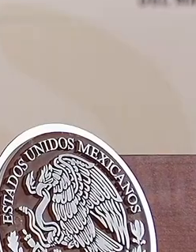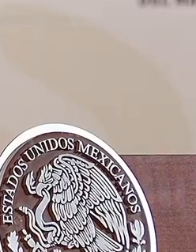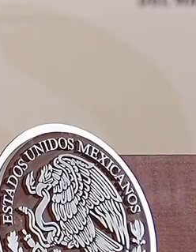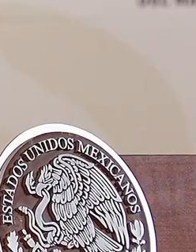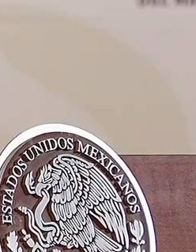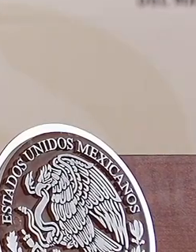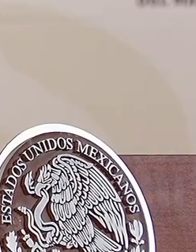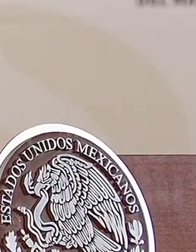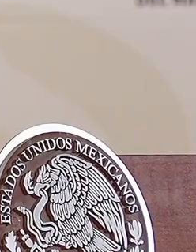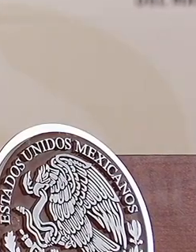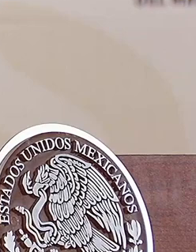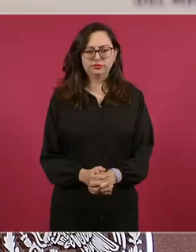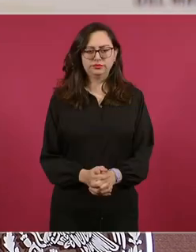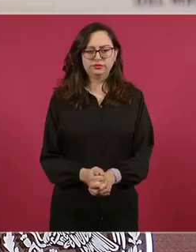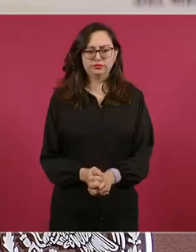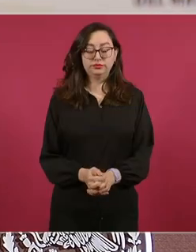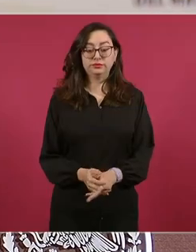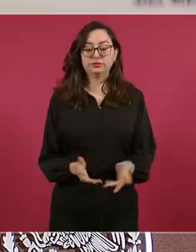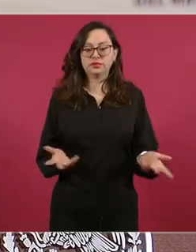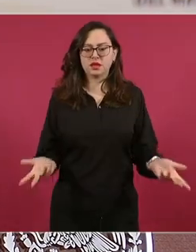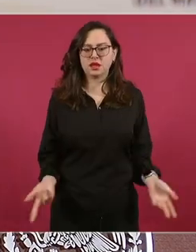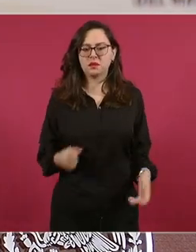el Istmo,